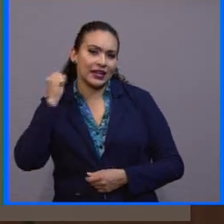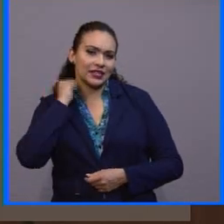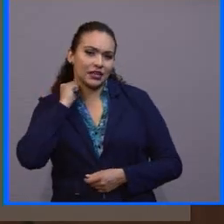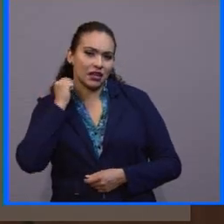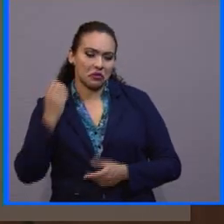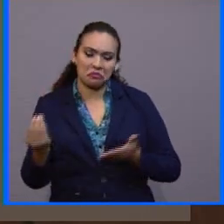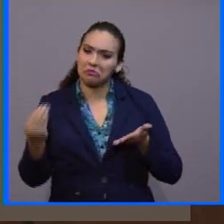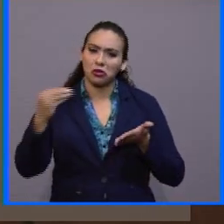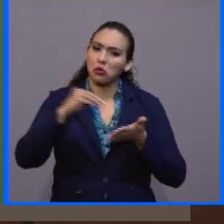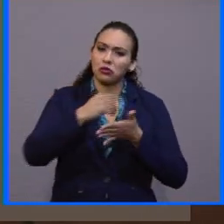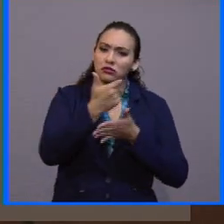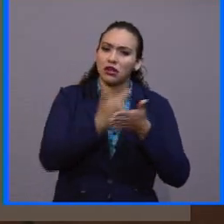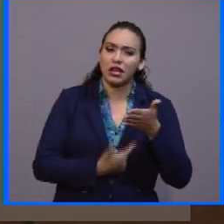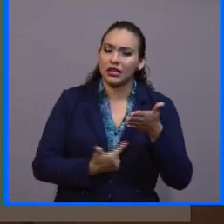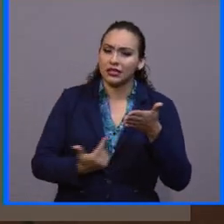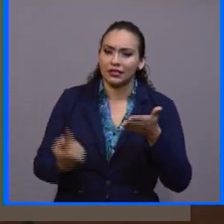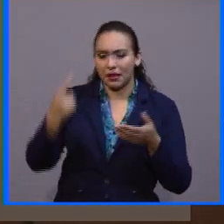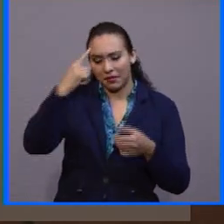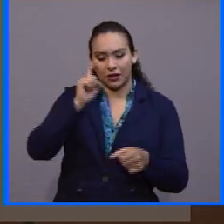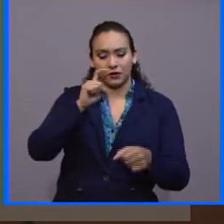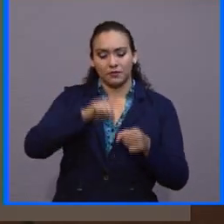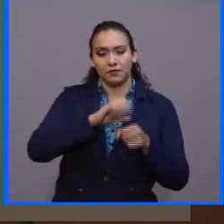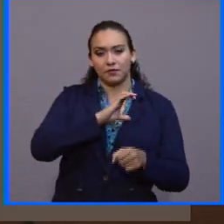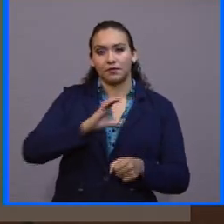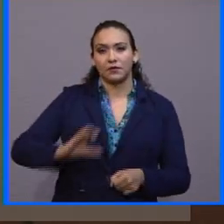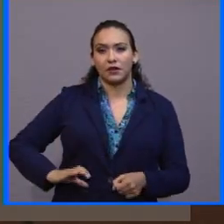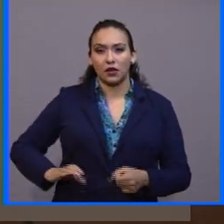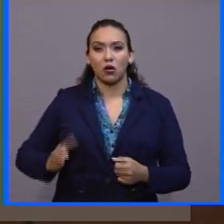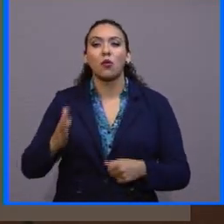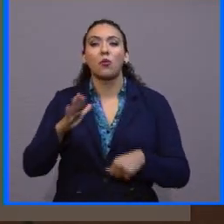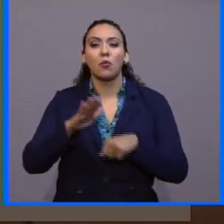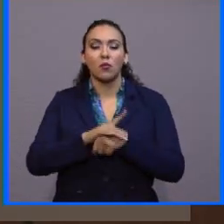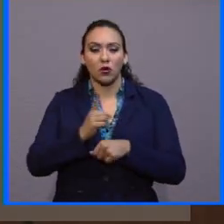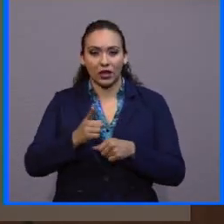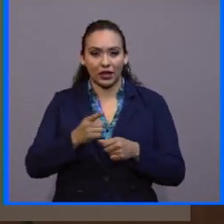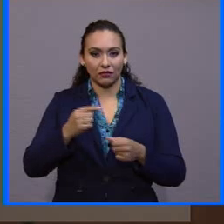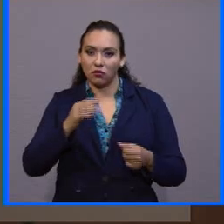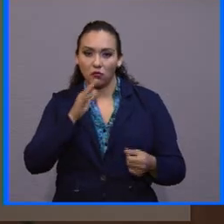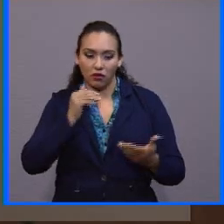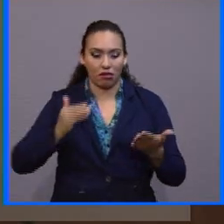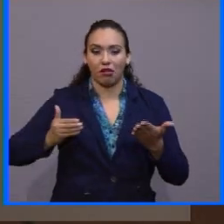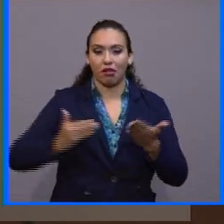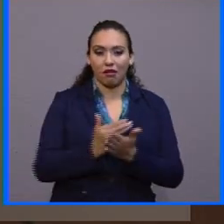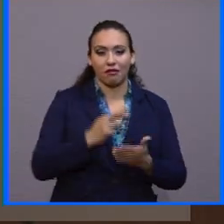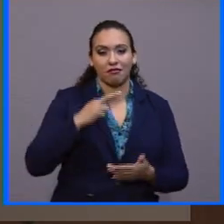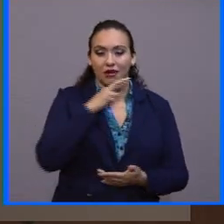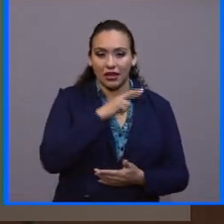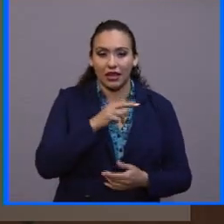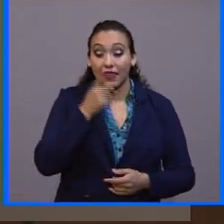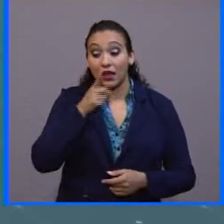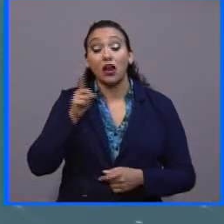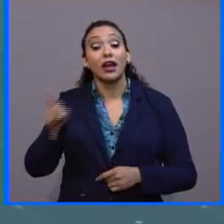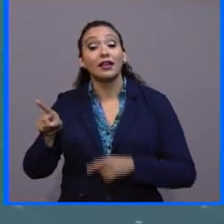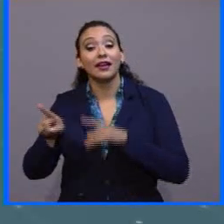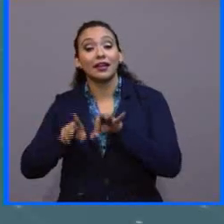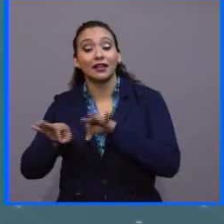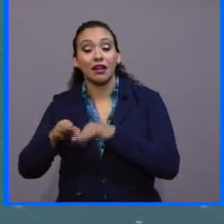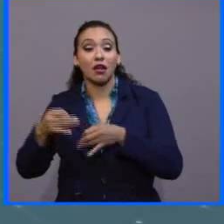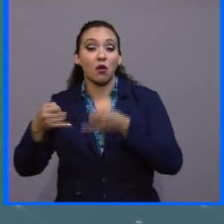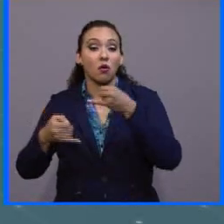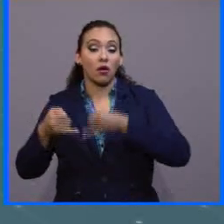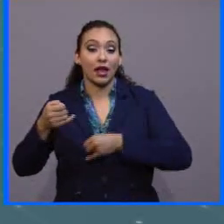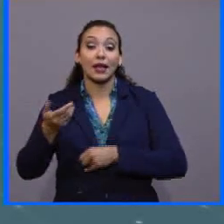la haya incluido precisamente como candidata con pase directo y argumenta que desempeñaba funciones de persona juzgadora